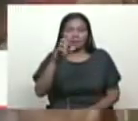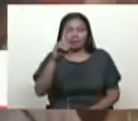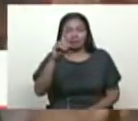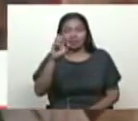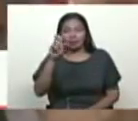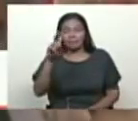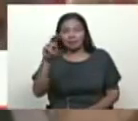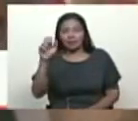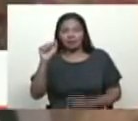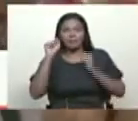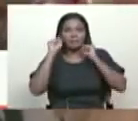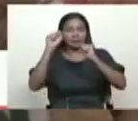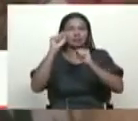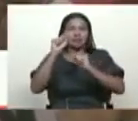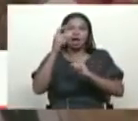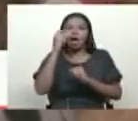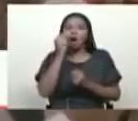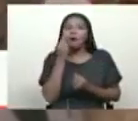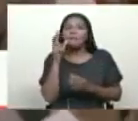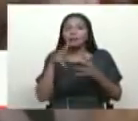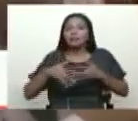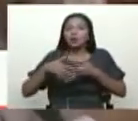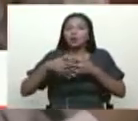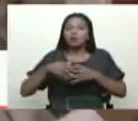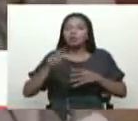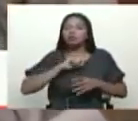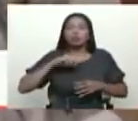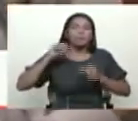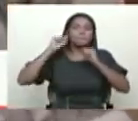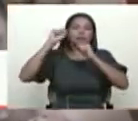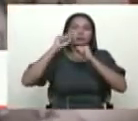PDVSA vencerá, señor Bolton.